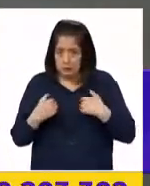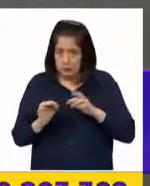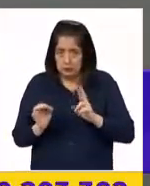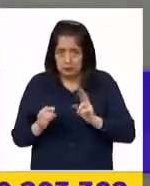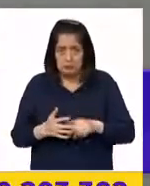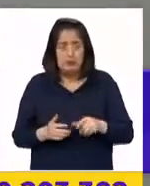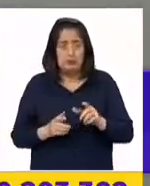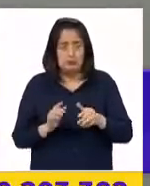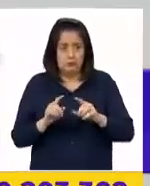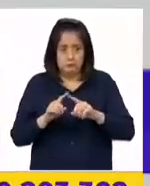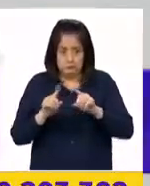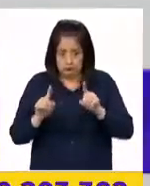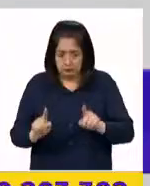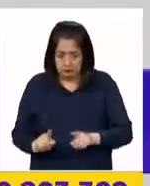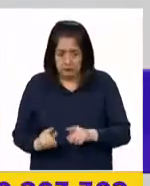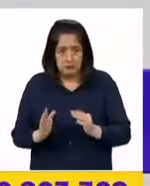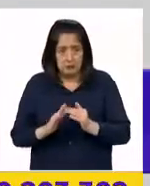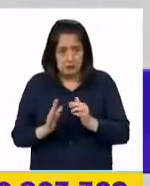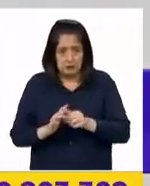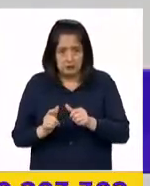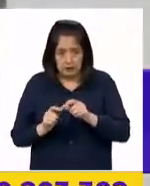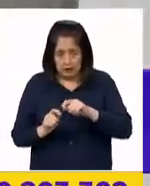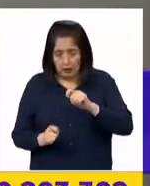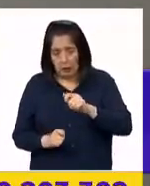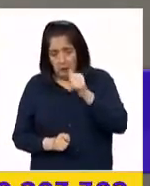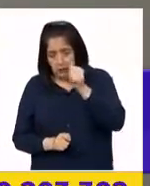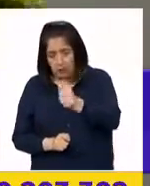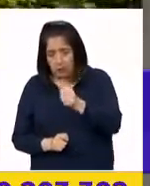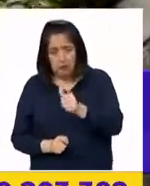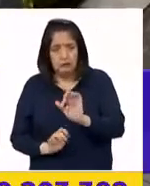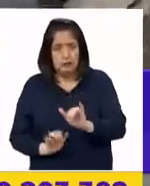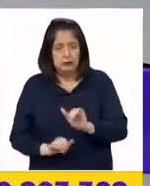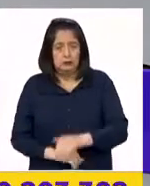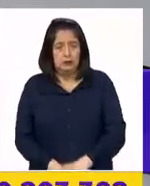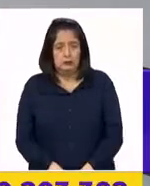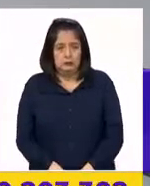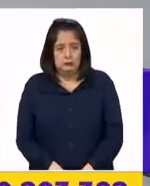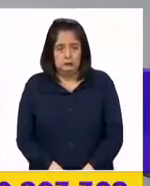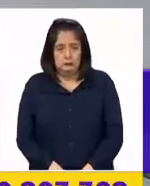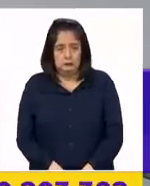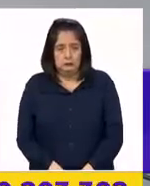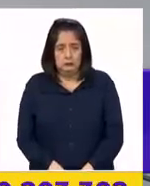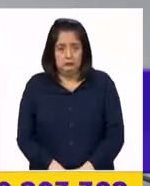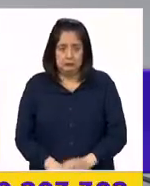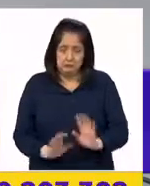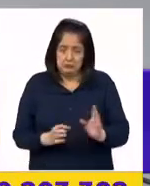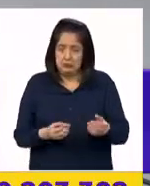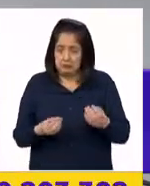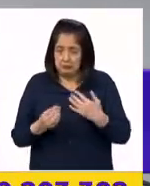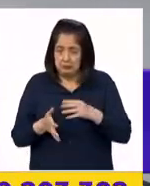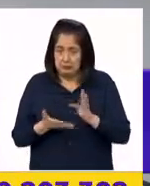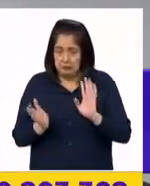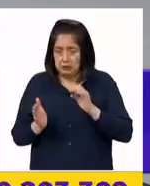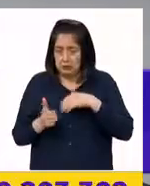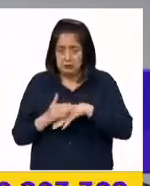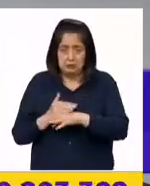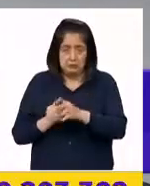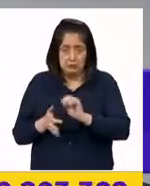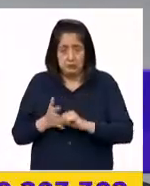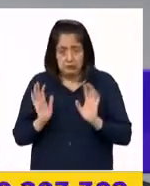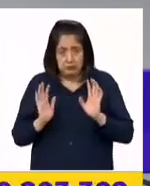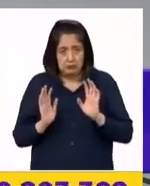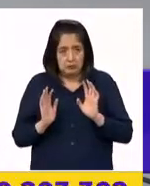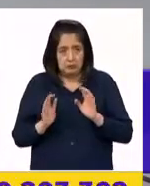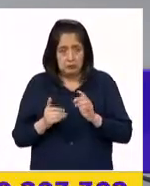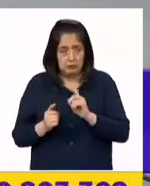en una de las rendijas de la fachada. ¿Qué se ha procedido en esto? No hay la facilidad del caso para poder notificarlo en su departamento como corresponde.